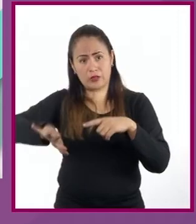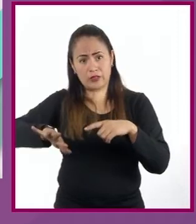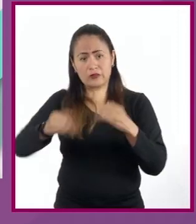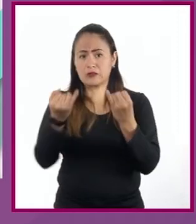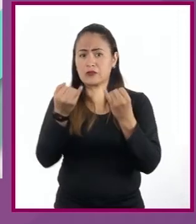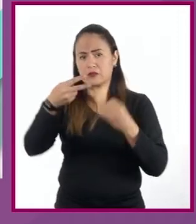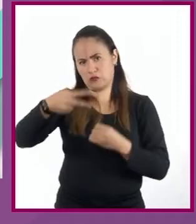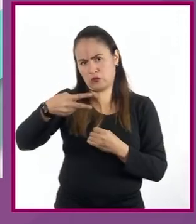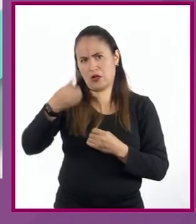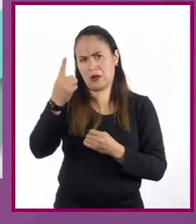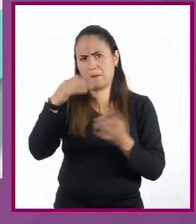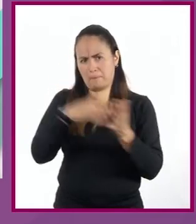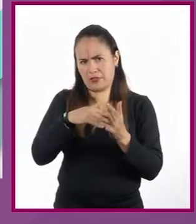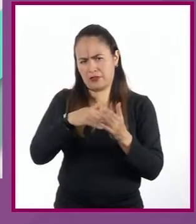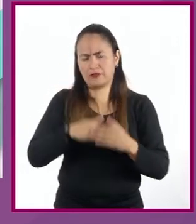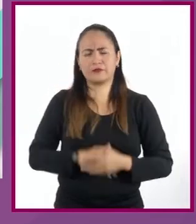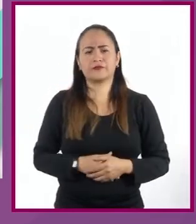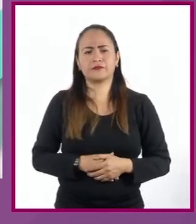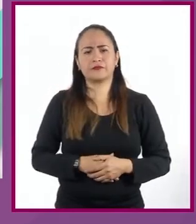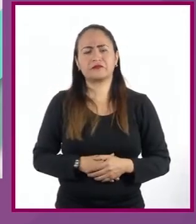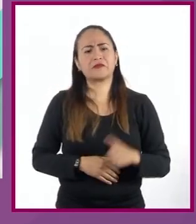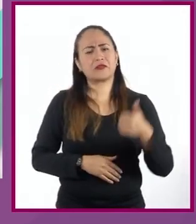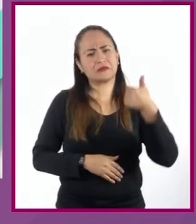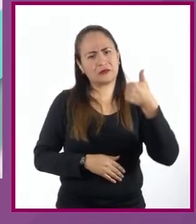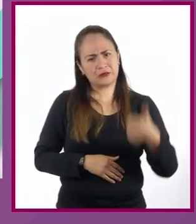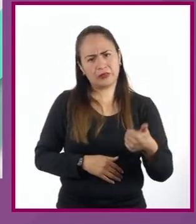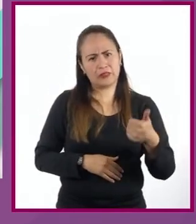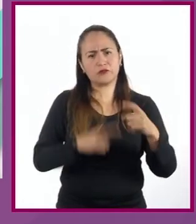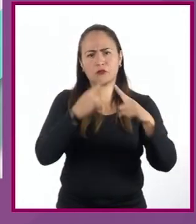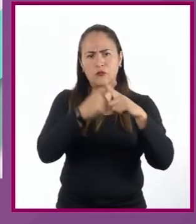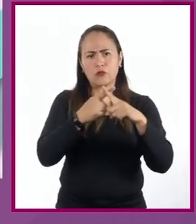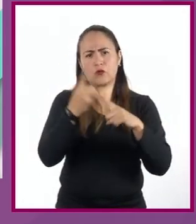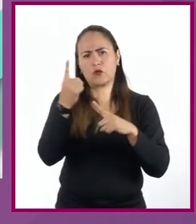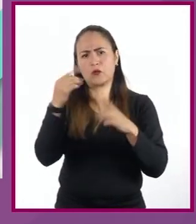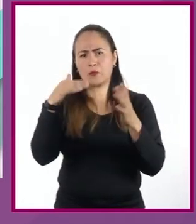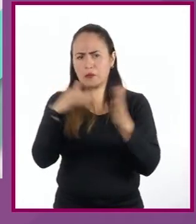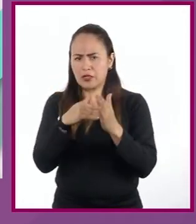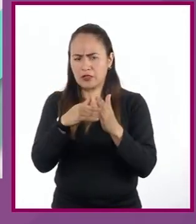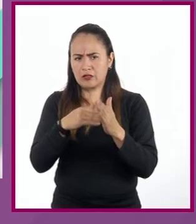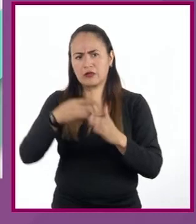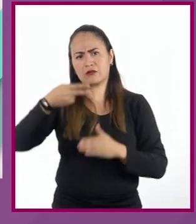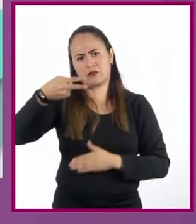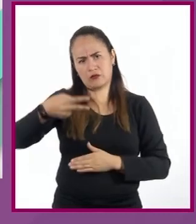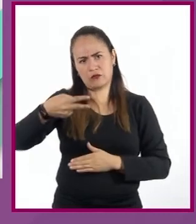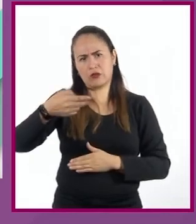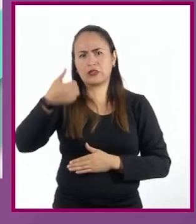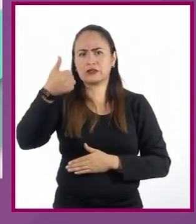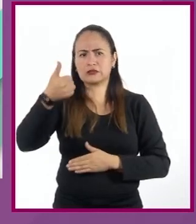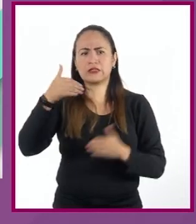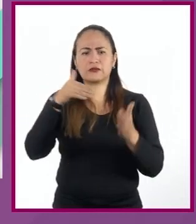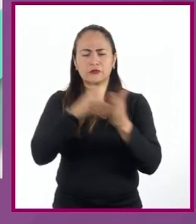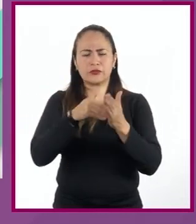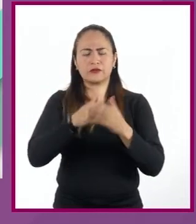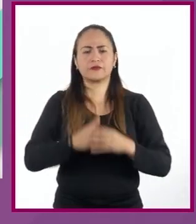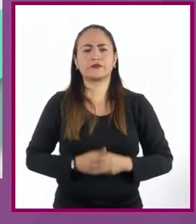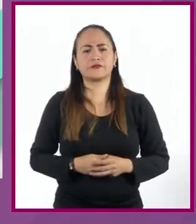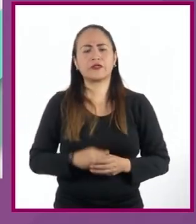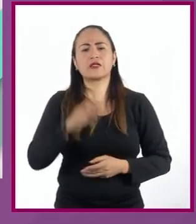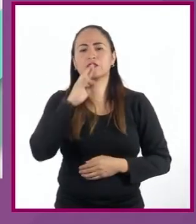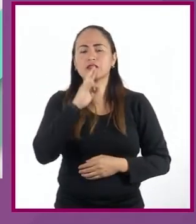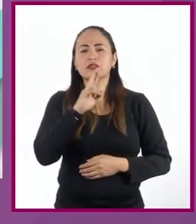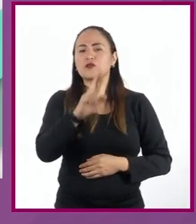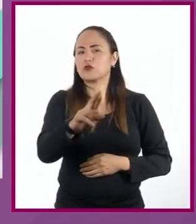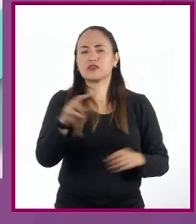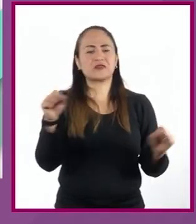igual a 1000. De esta manera podemos multiplicar 6 por 1000, que es igual a 6000, y obtenemos